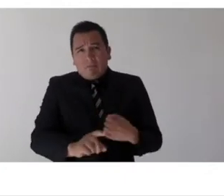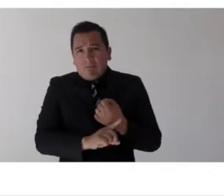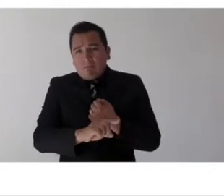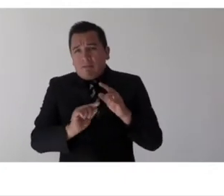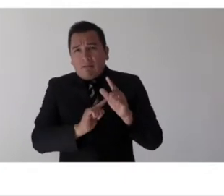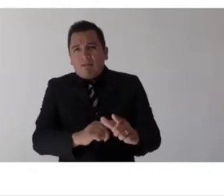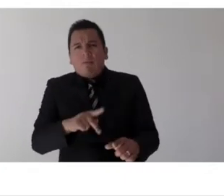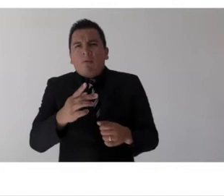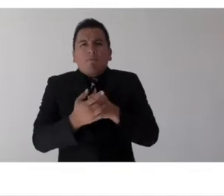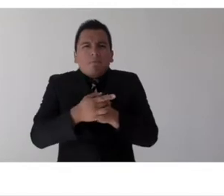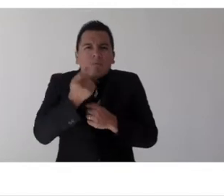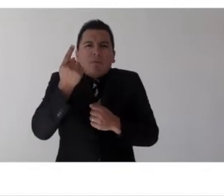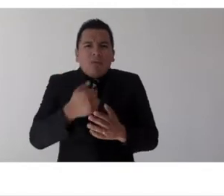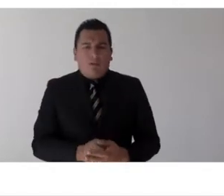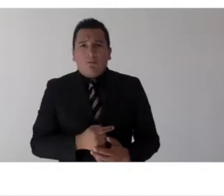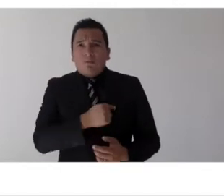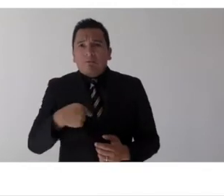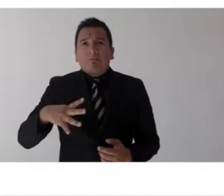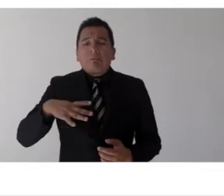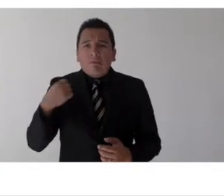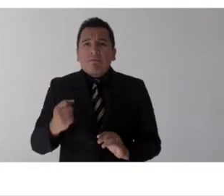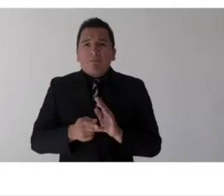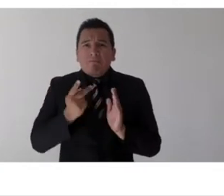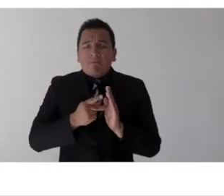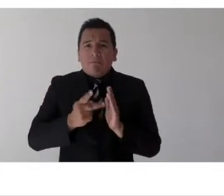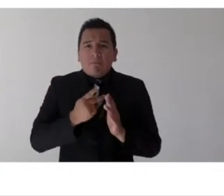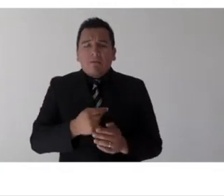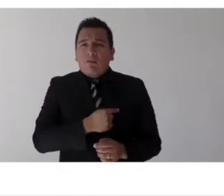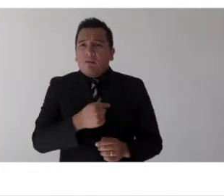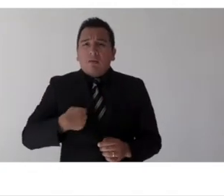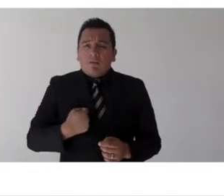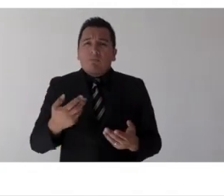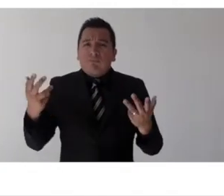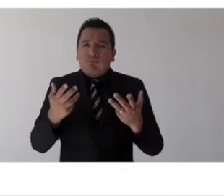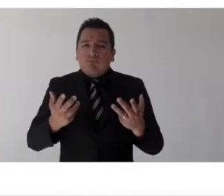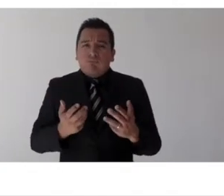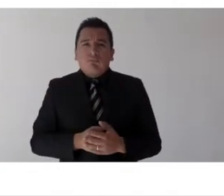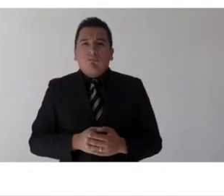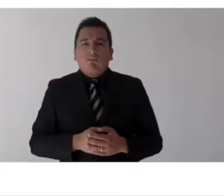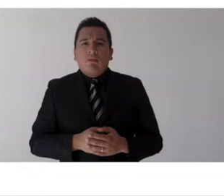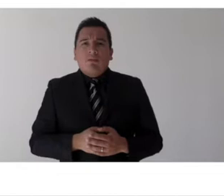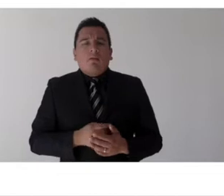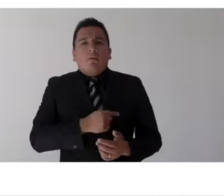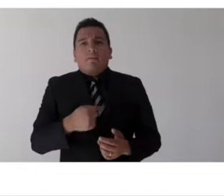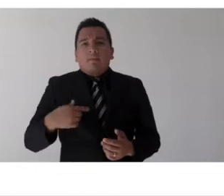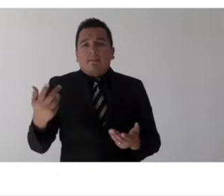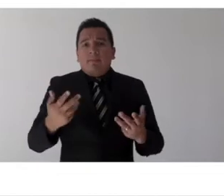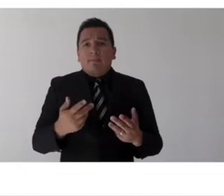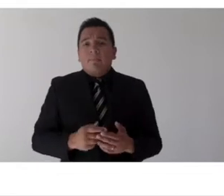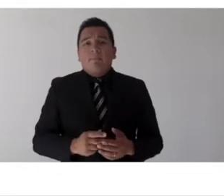es por qué, a pesar de que hicimos todo lo que estaba en nuestras manos, o que intentamos incidir de la manera más efectiva,